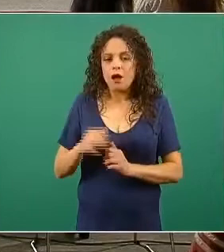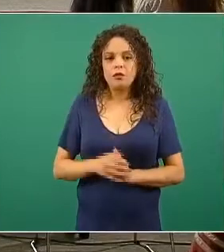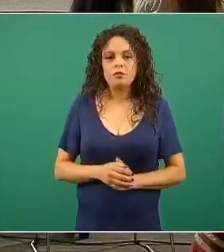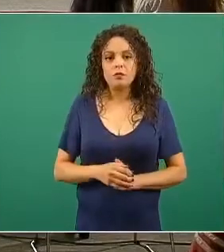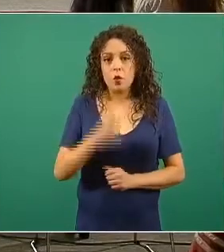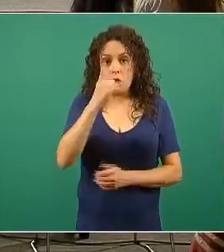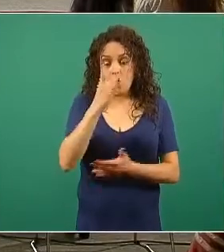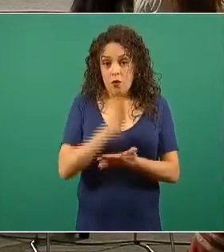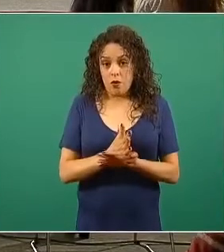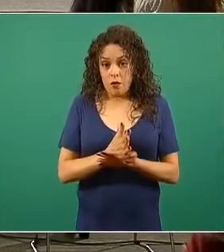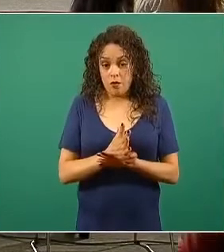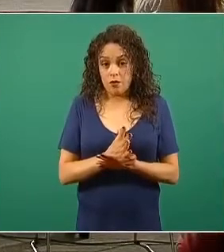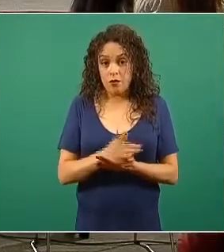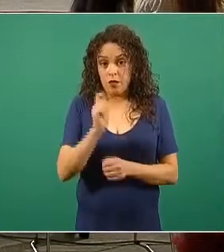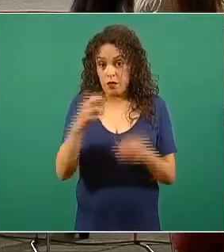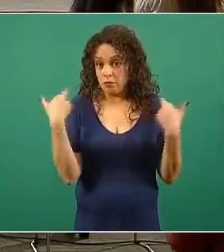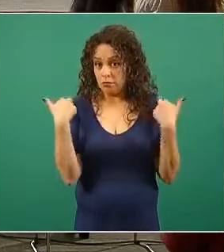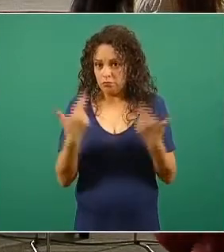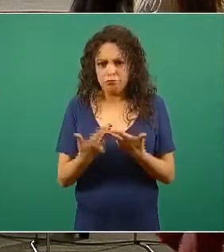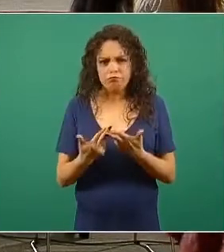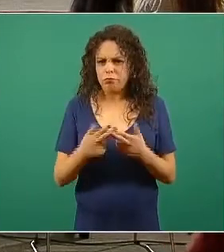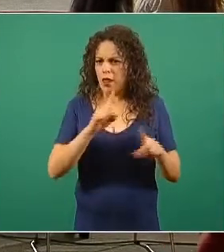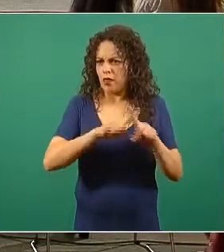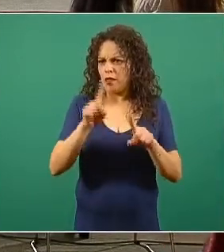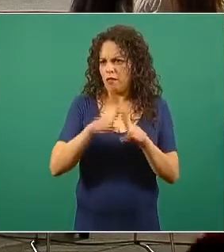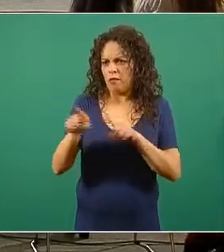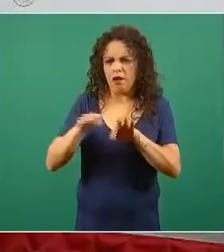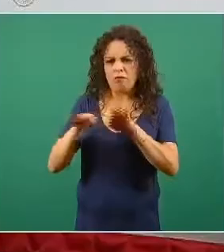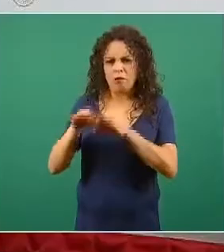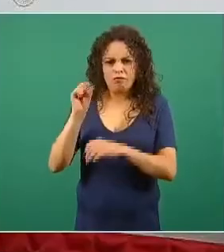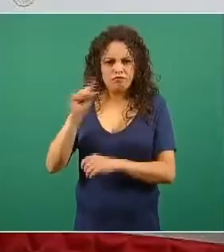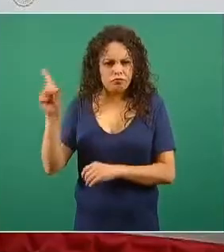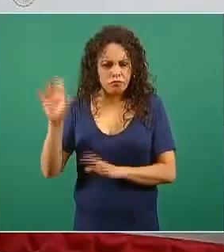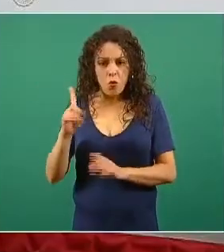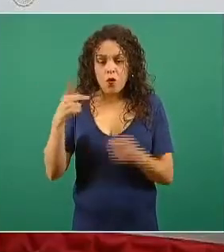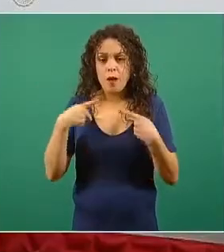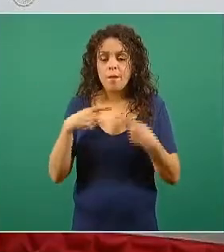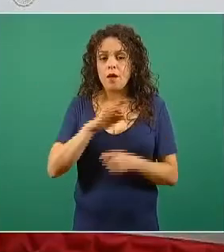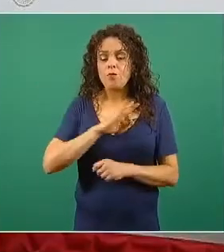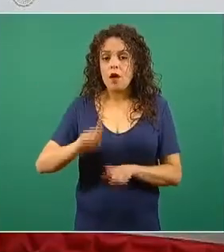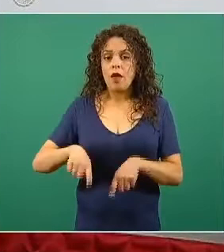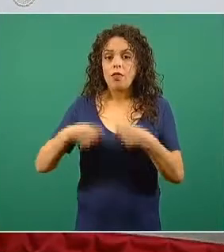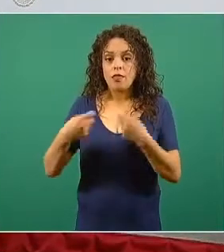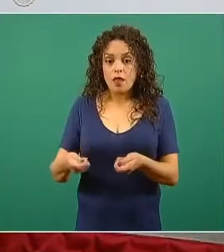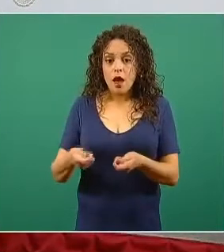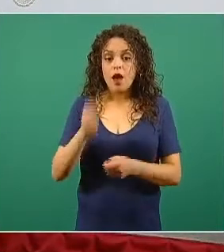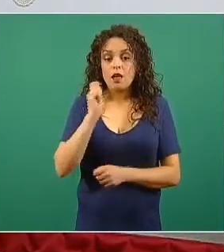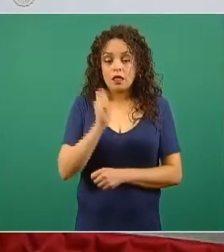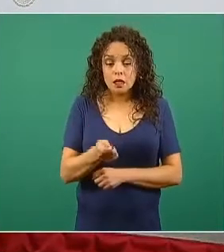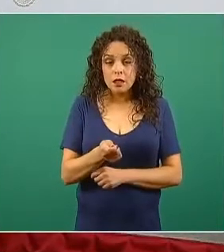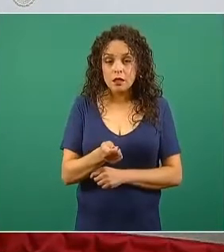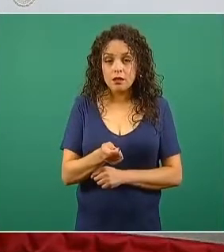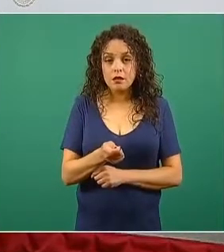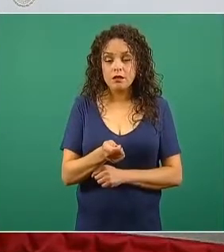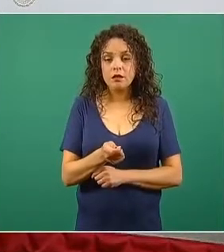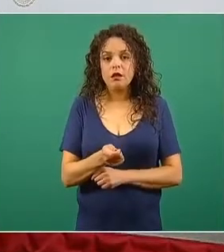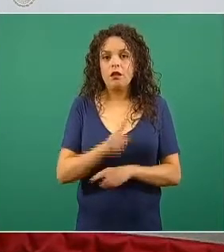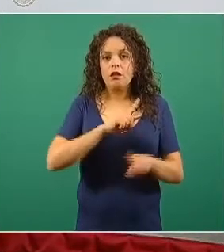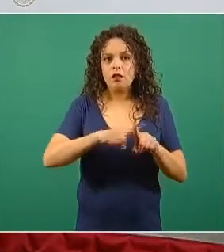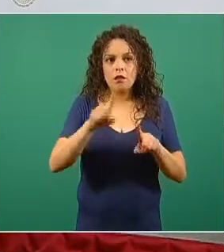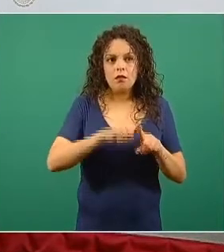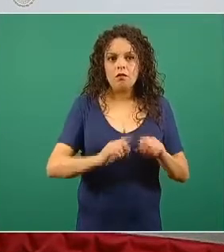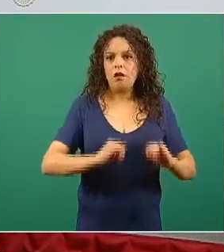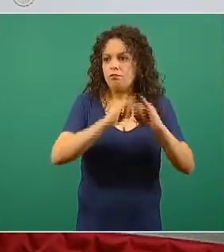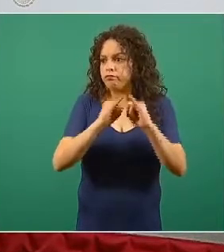no solamente con los maestros, una persona pues puede destinar todo su tiempo a laborar en diferentes instituciones